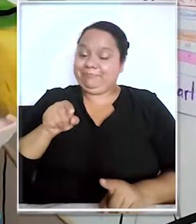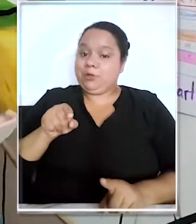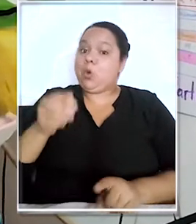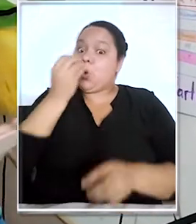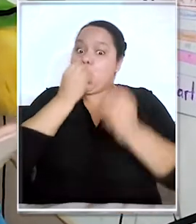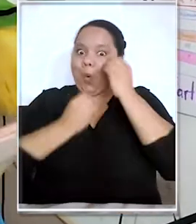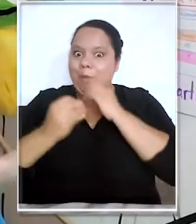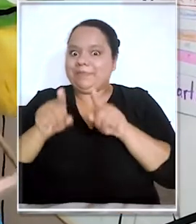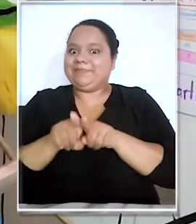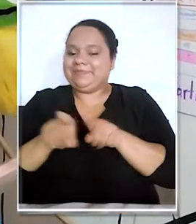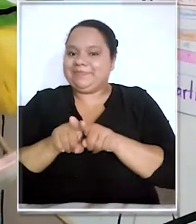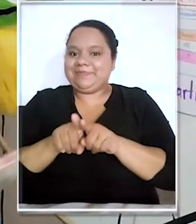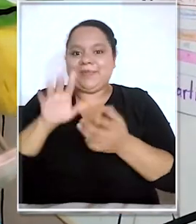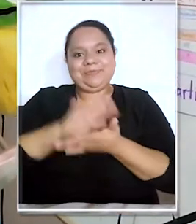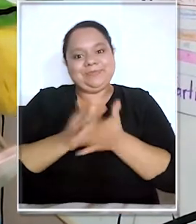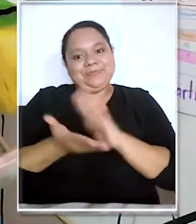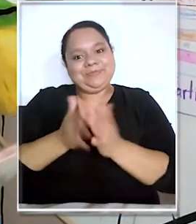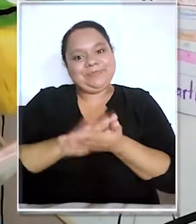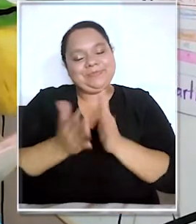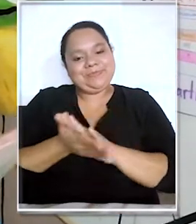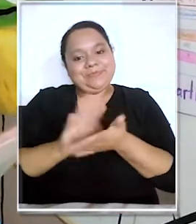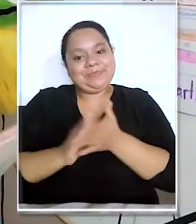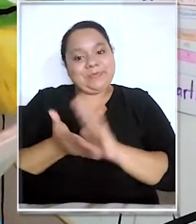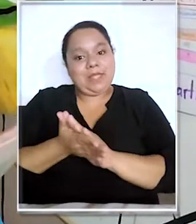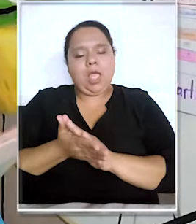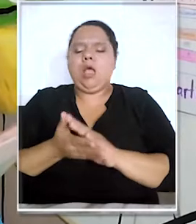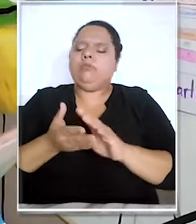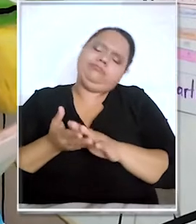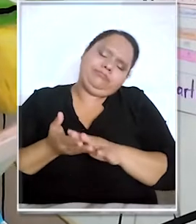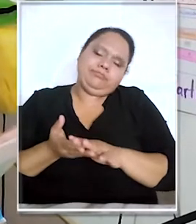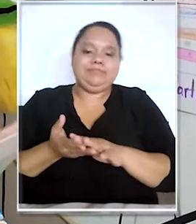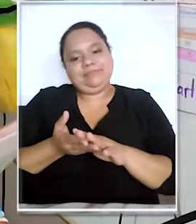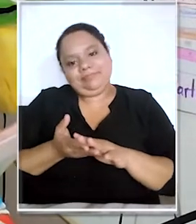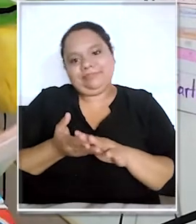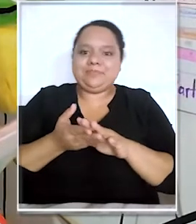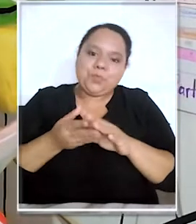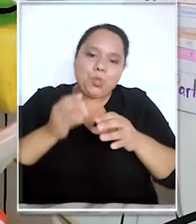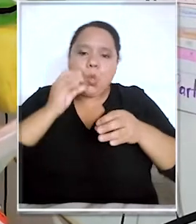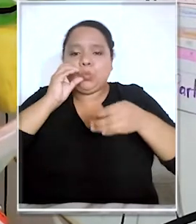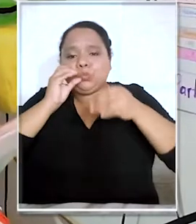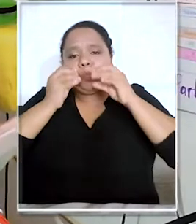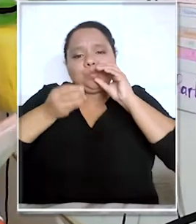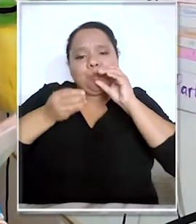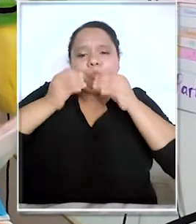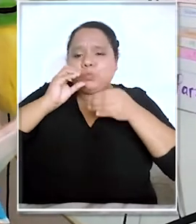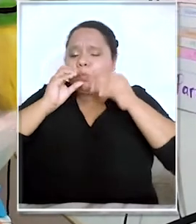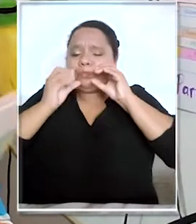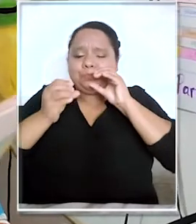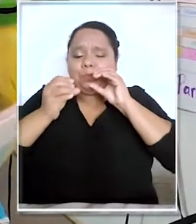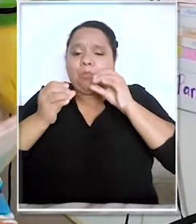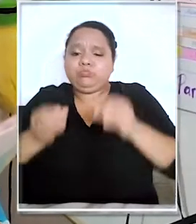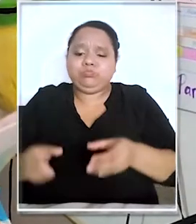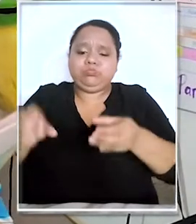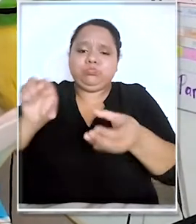come tortillas. Es una materia hecha de maíz. Al maíz se le da cocimiento y luego se